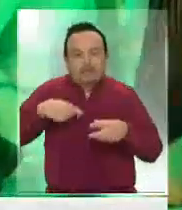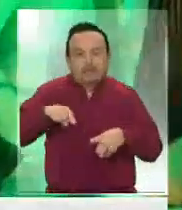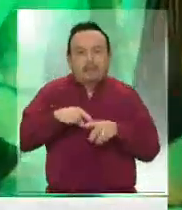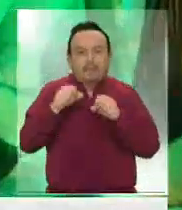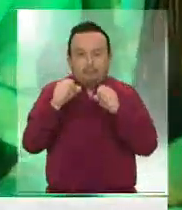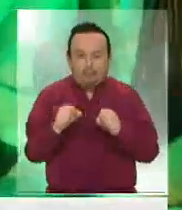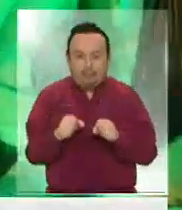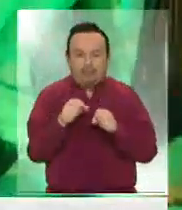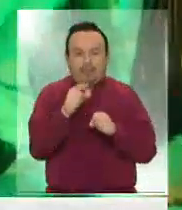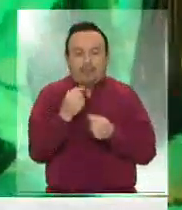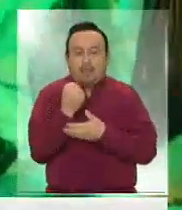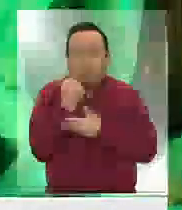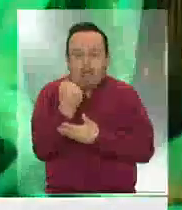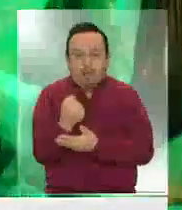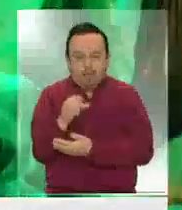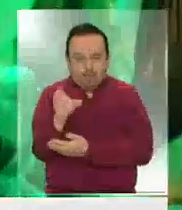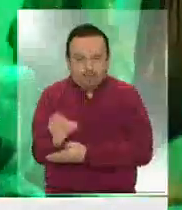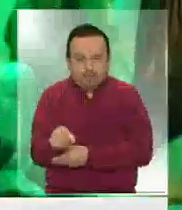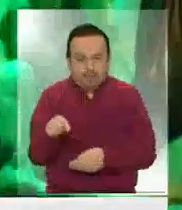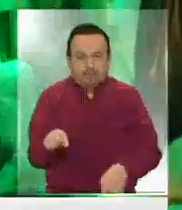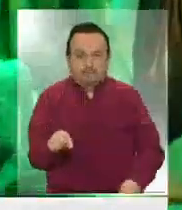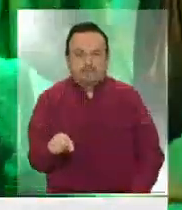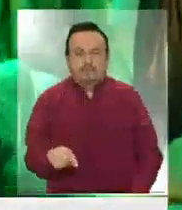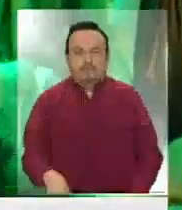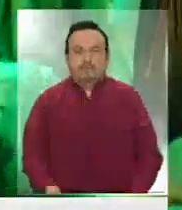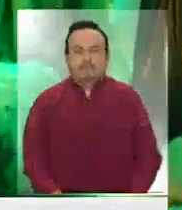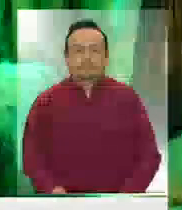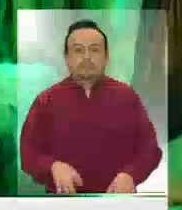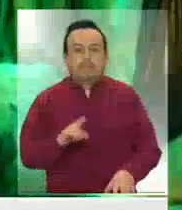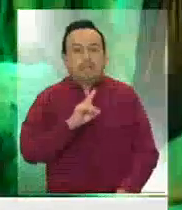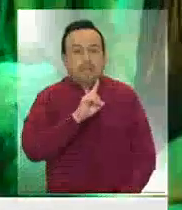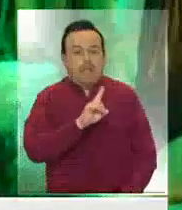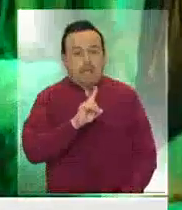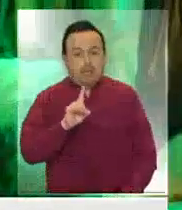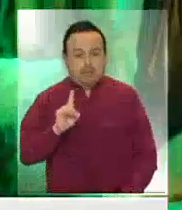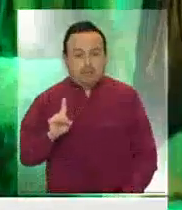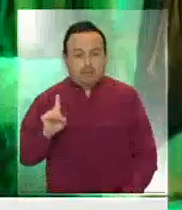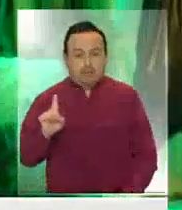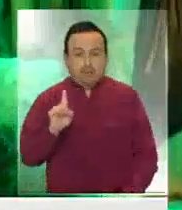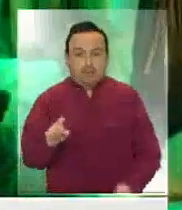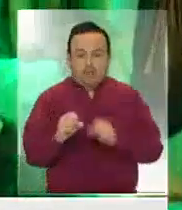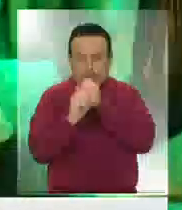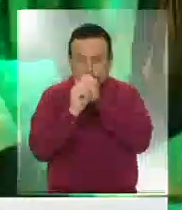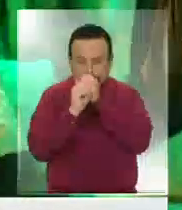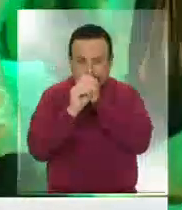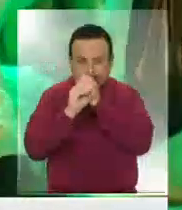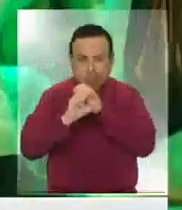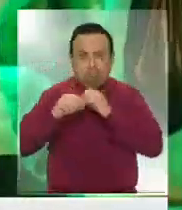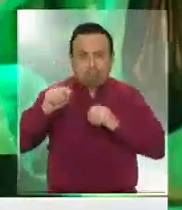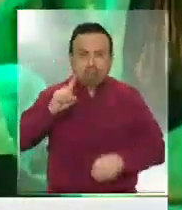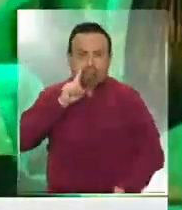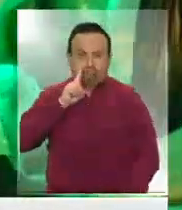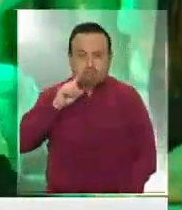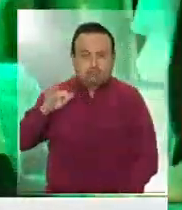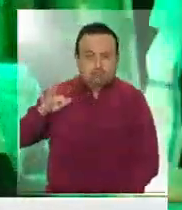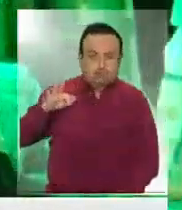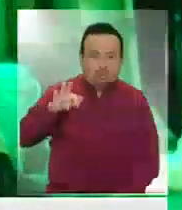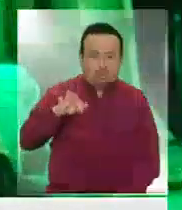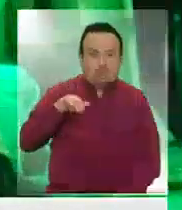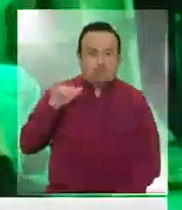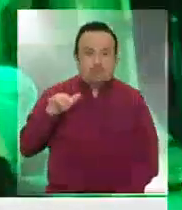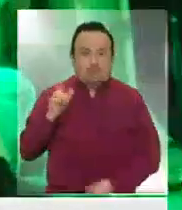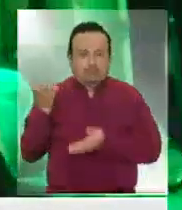para poder asistir al paciente. Cada una de ellas, además de estas tres cápsulas que tiene disponible la FACH para realizar